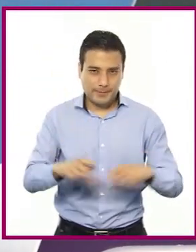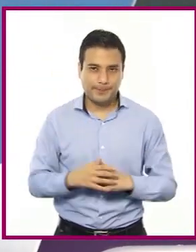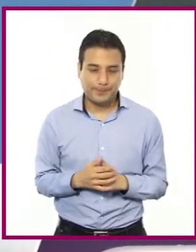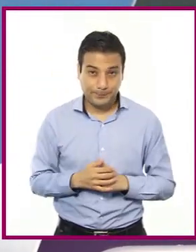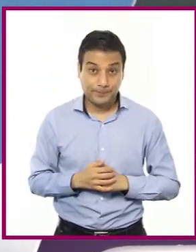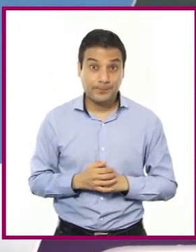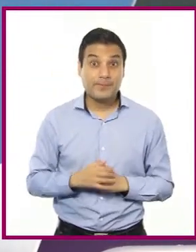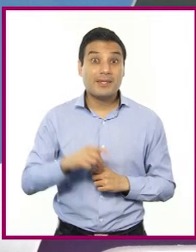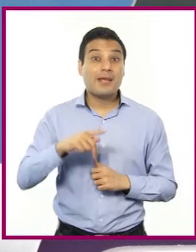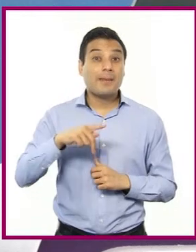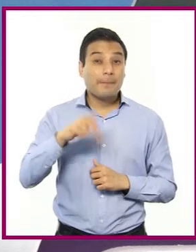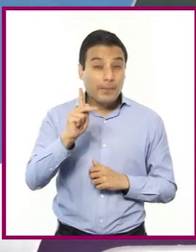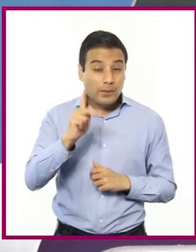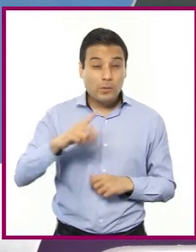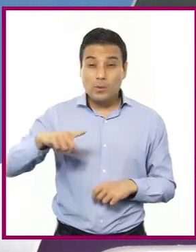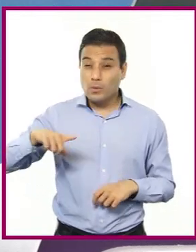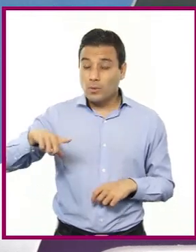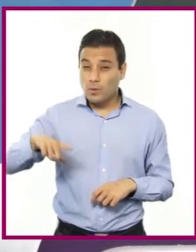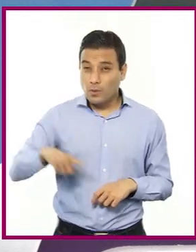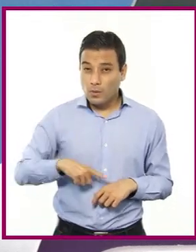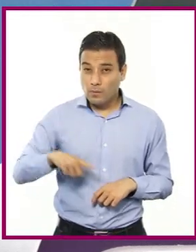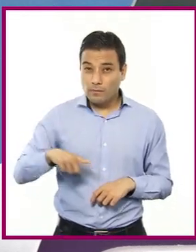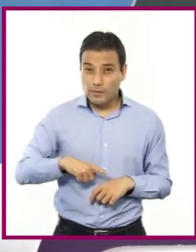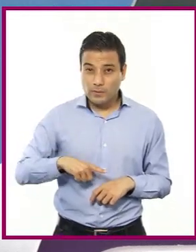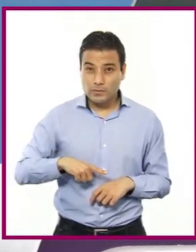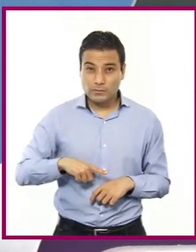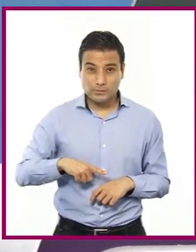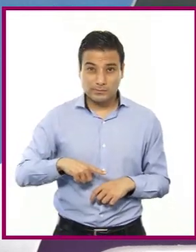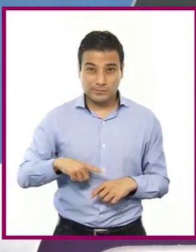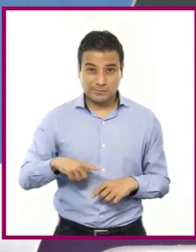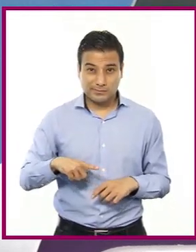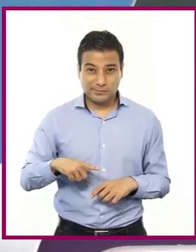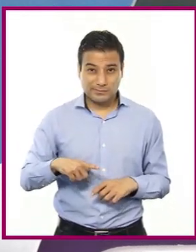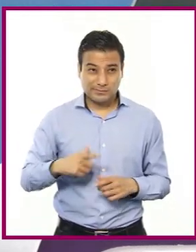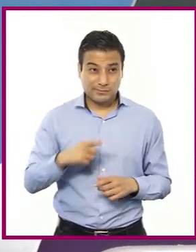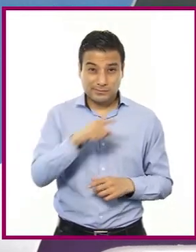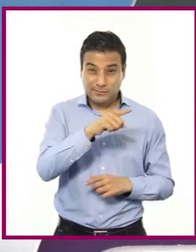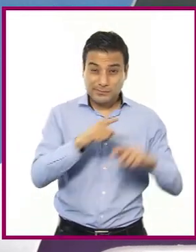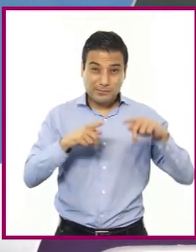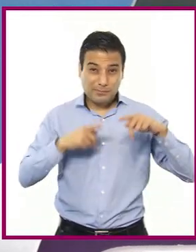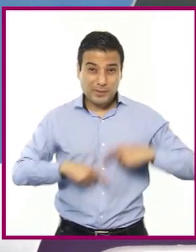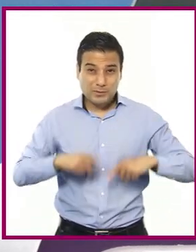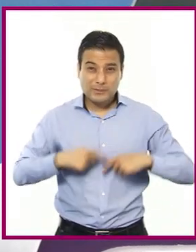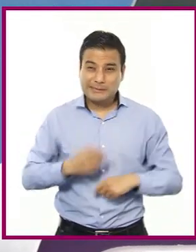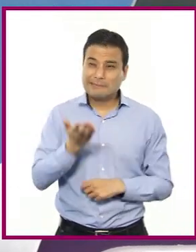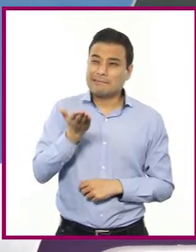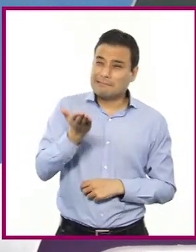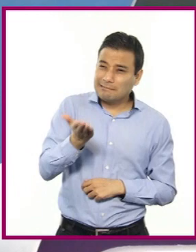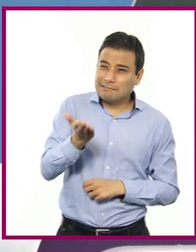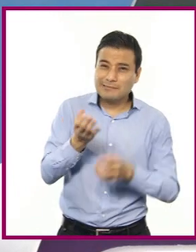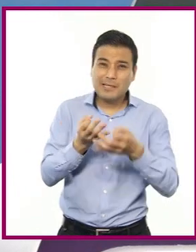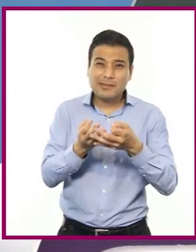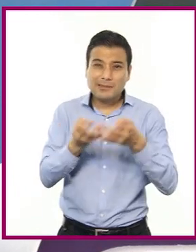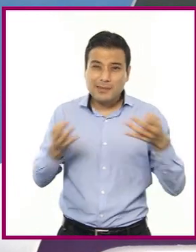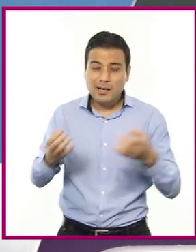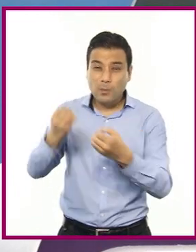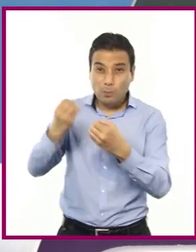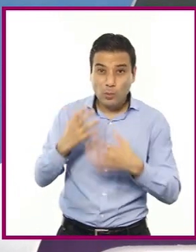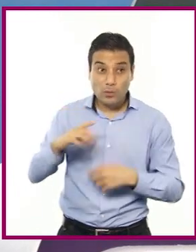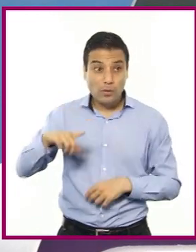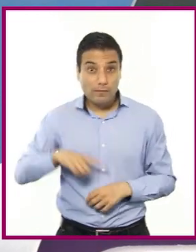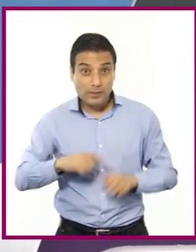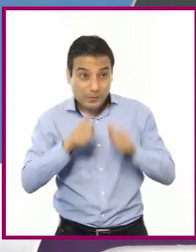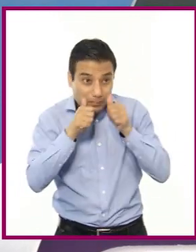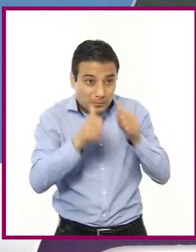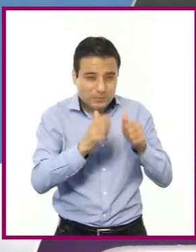embargo, el gobierno fue incapaz de responder a las continuas demandas de reparto de tierras, pues